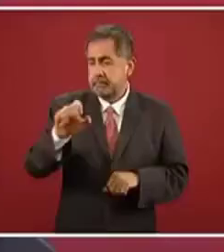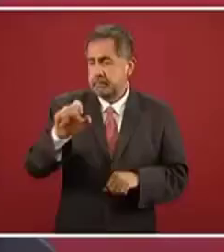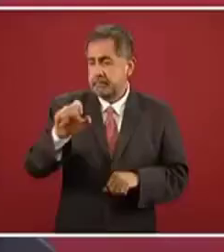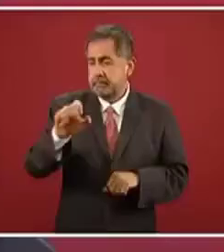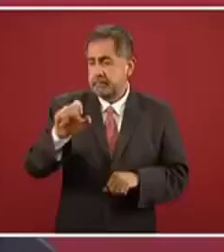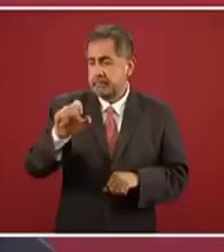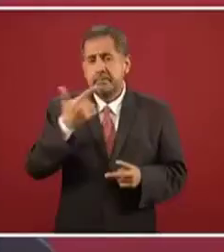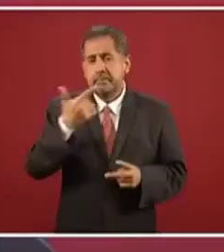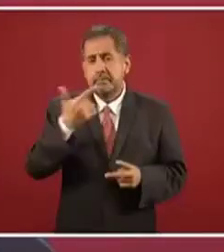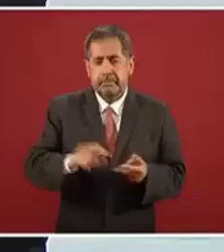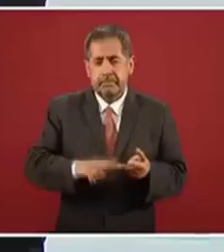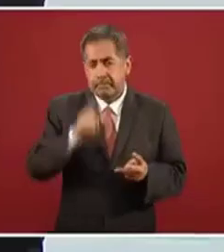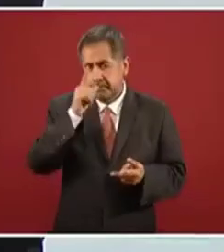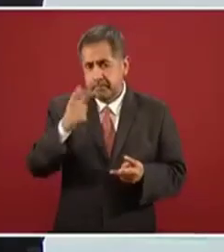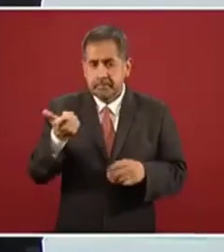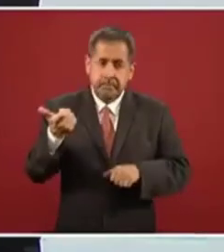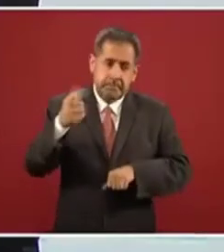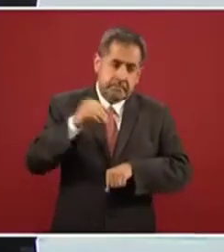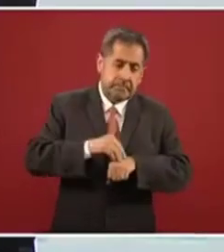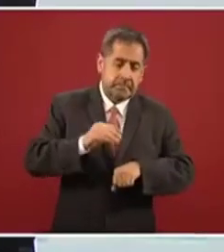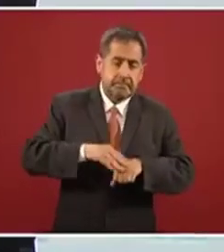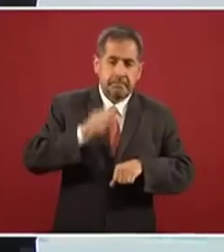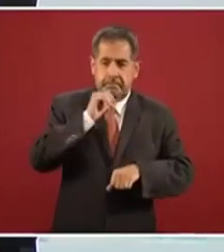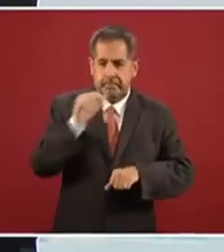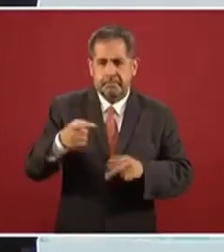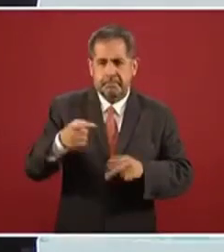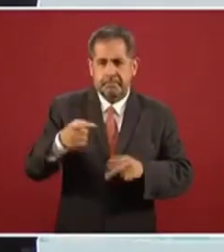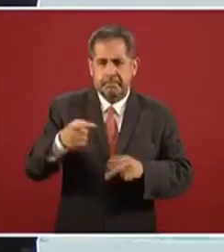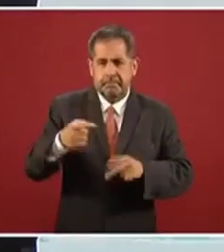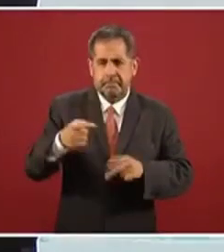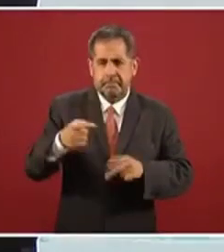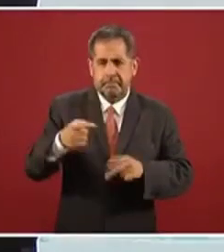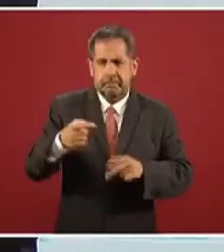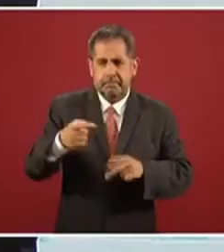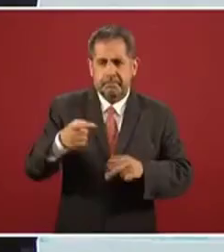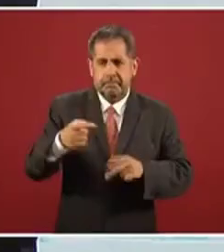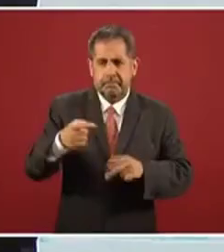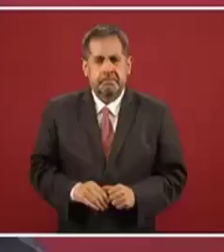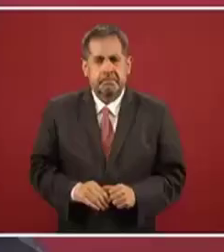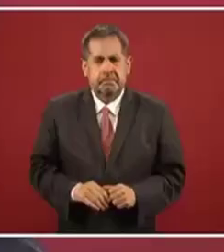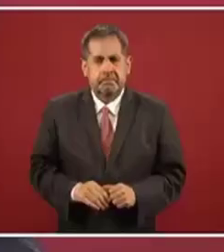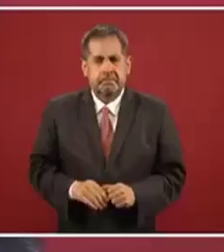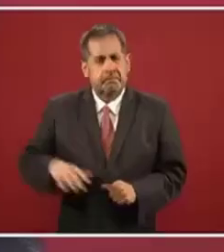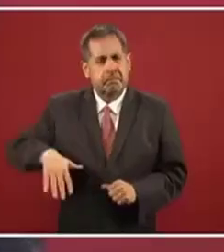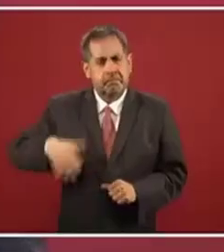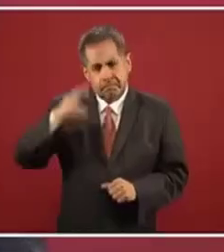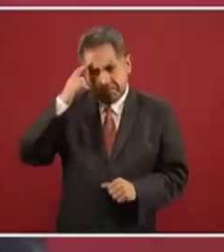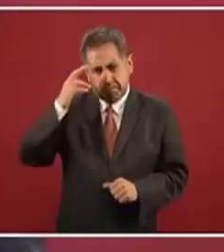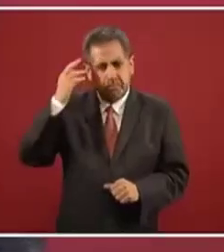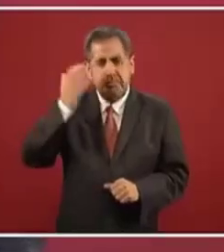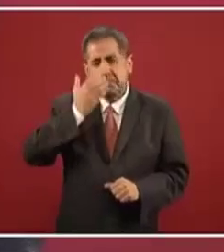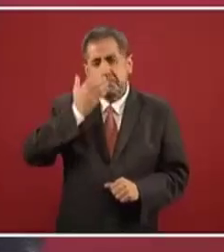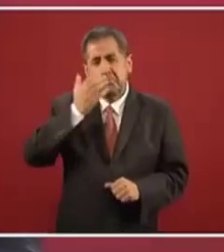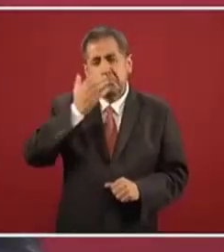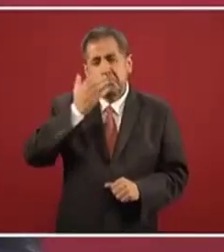la luz al inicio de año, como era